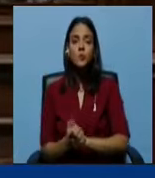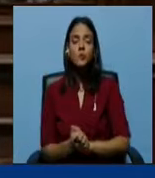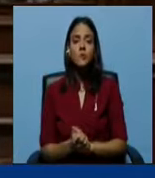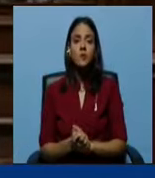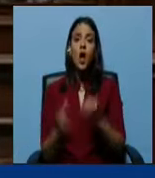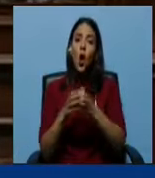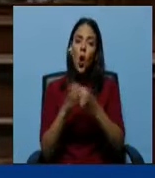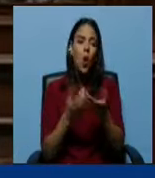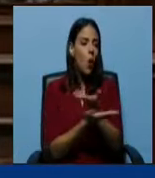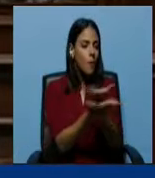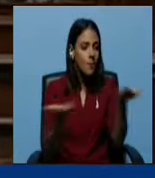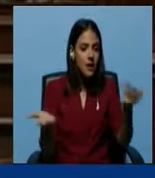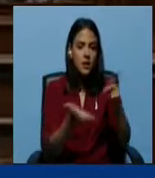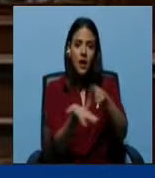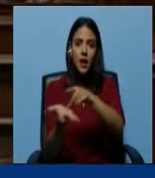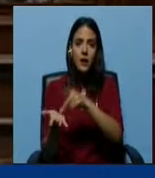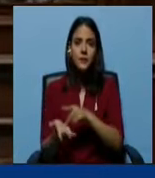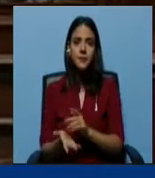compañeras,